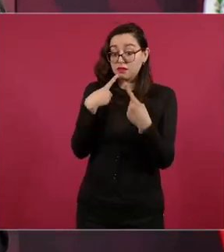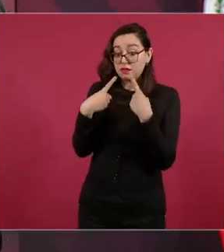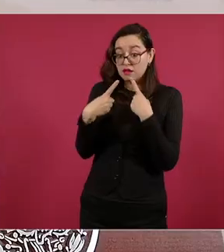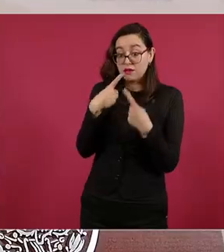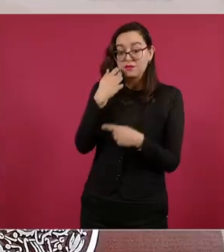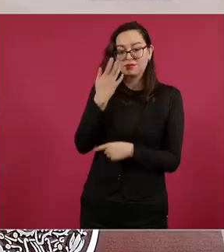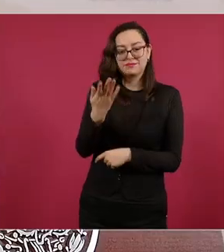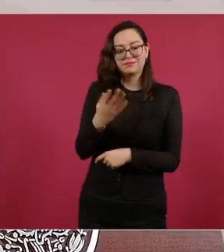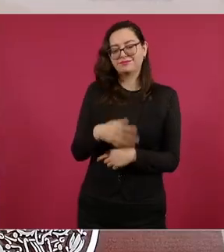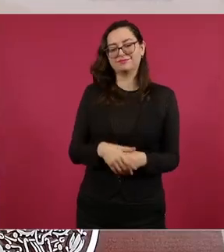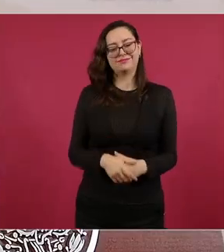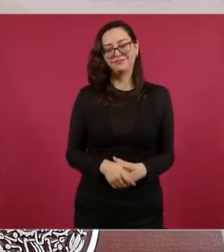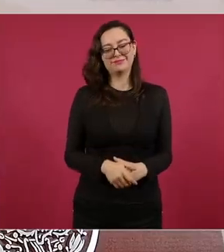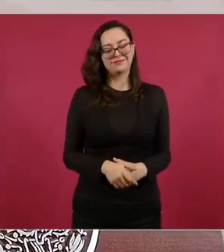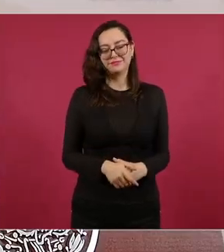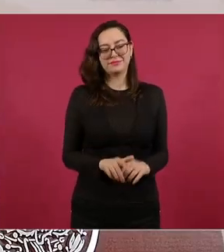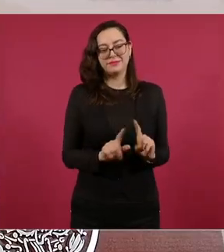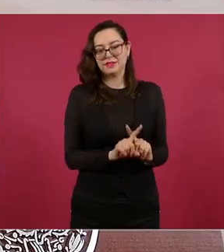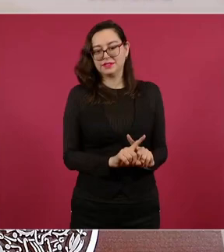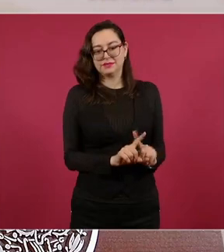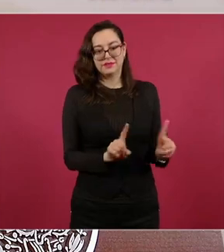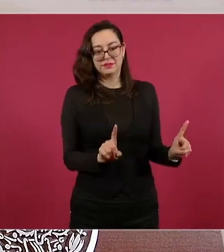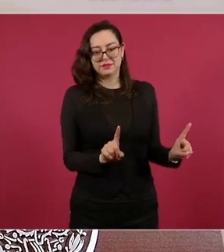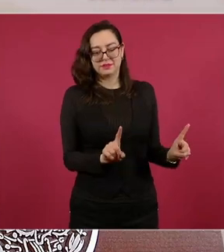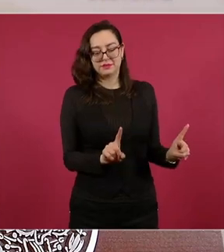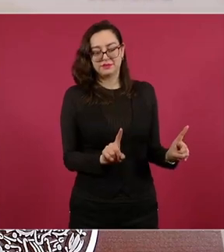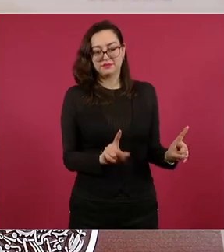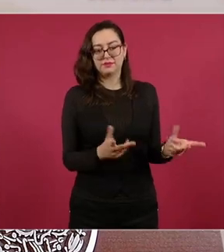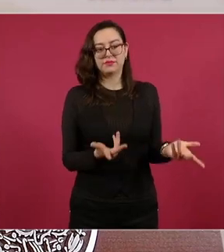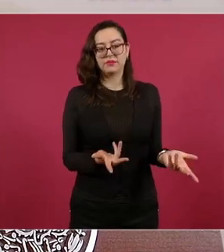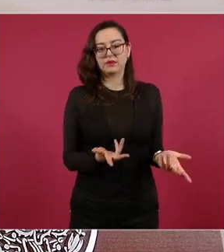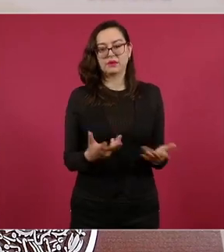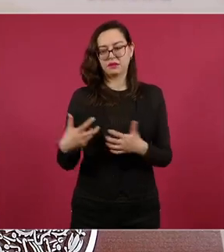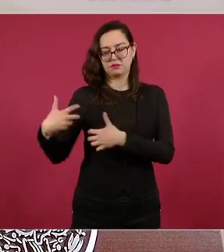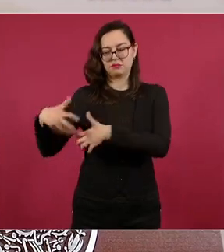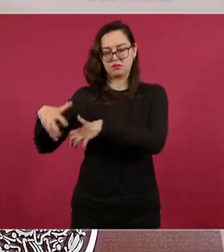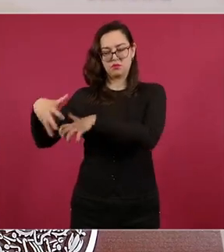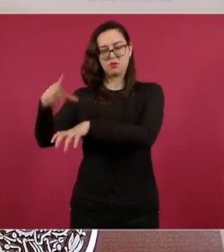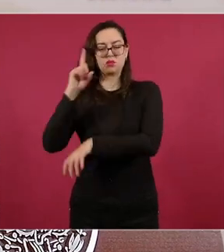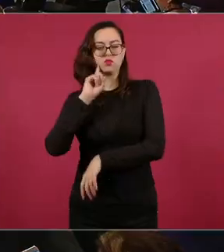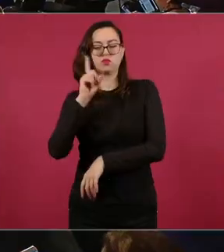propósitos. No es el movimiento de las mujeres, es cuando lo de la puerta.